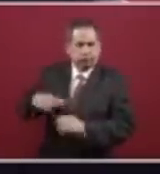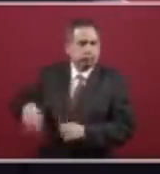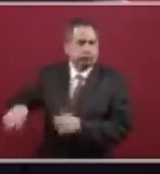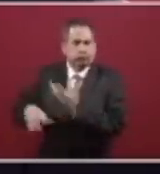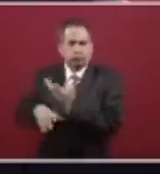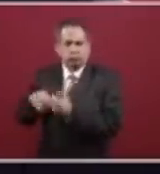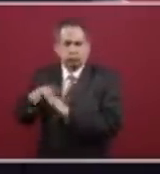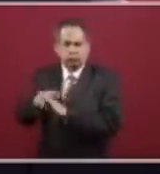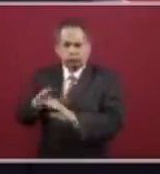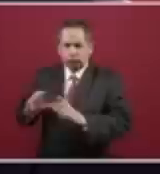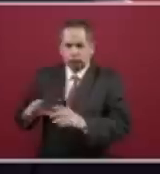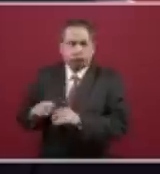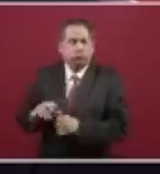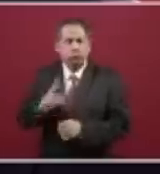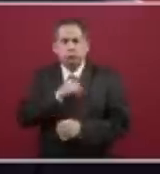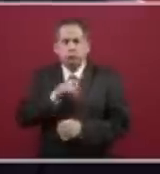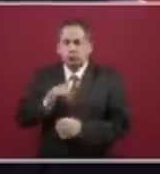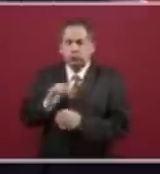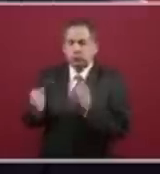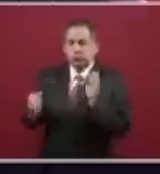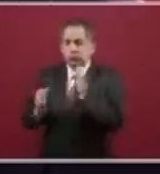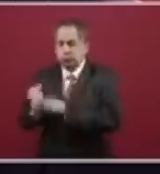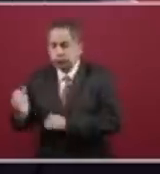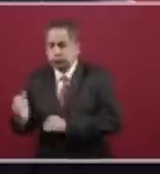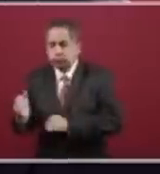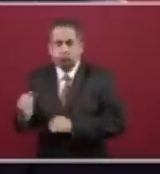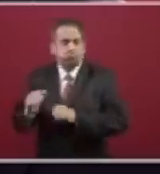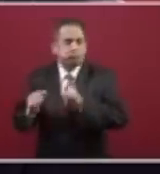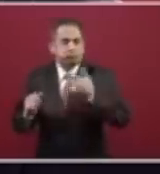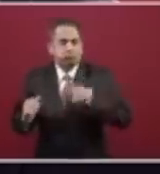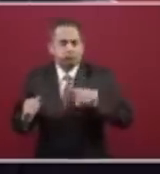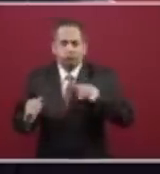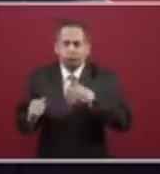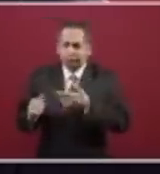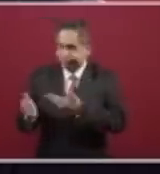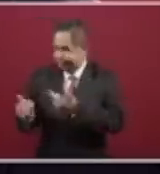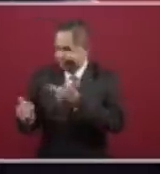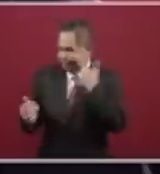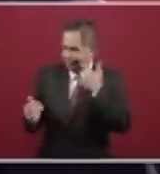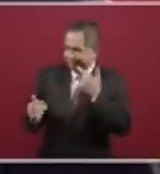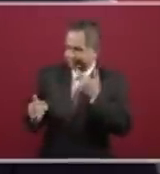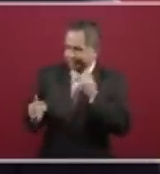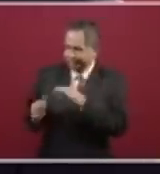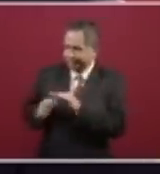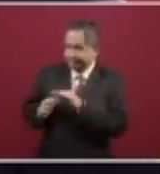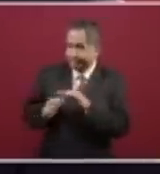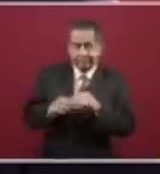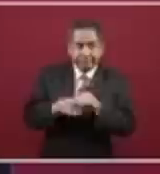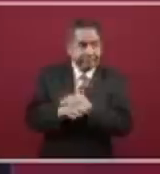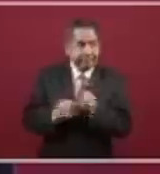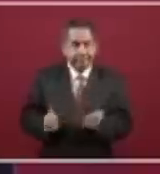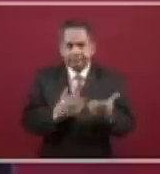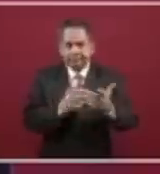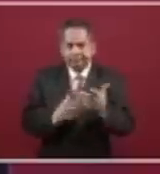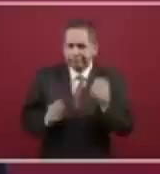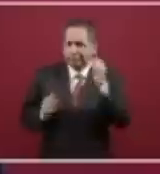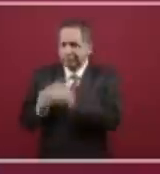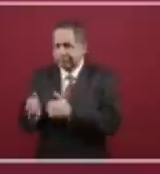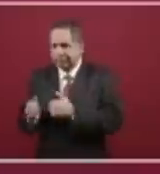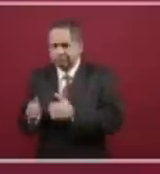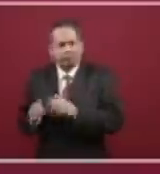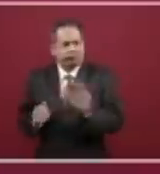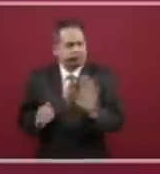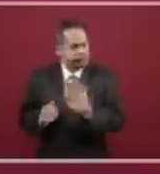no sean engañados por traficantes de personas lo que coloquialmente